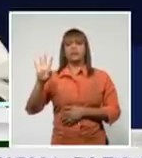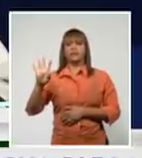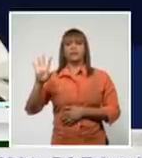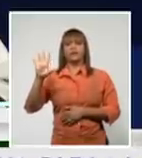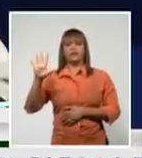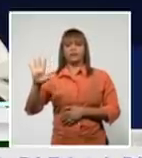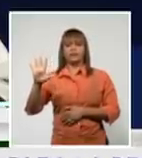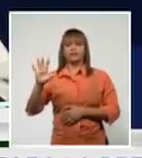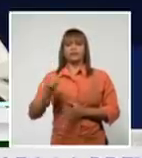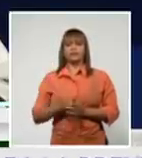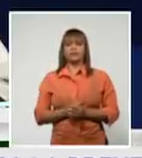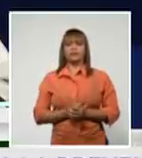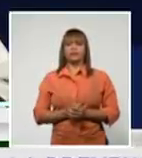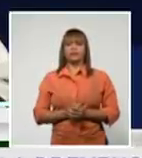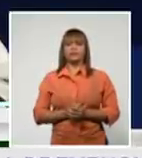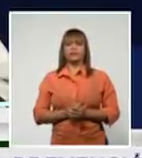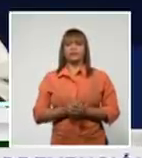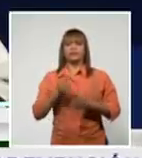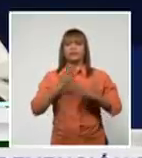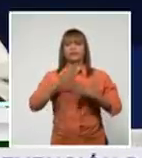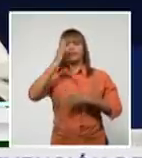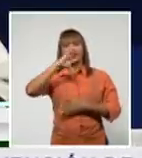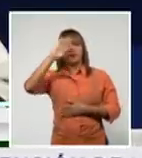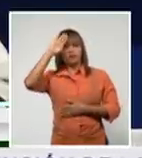945. De Santiago de Cuba,